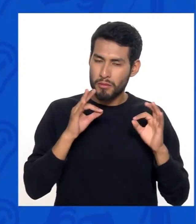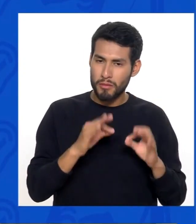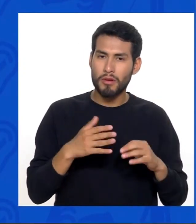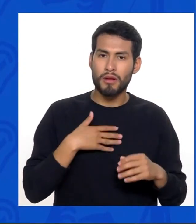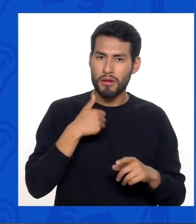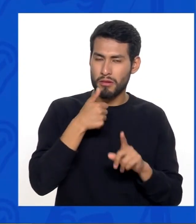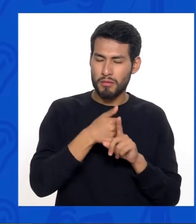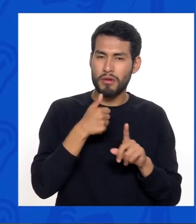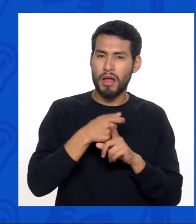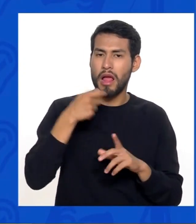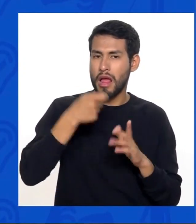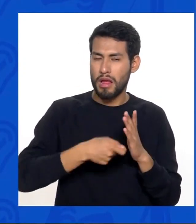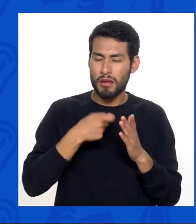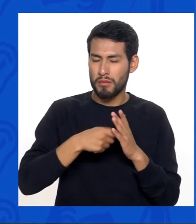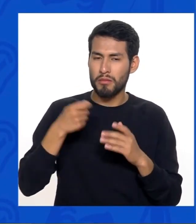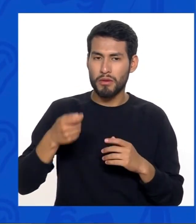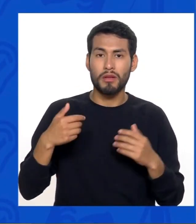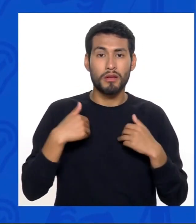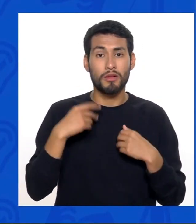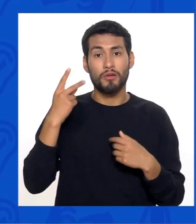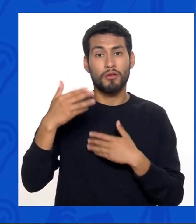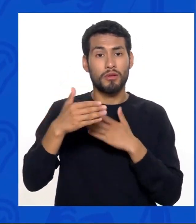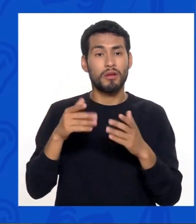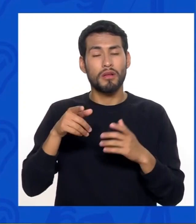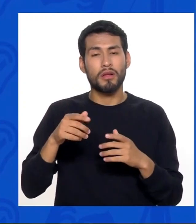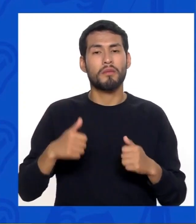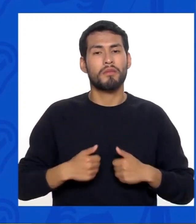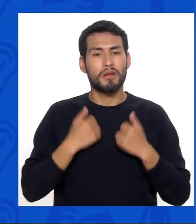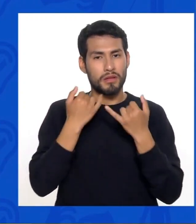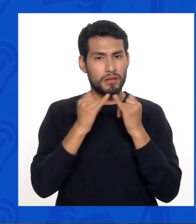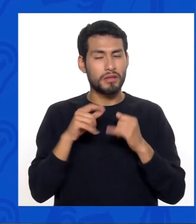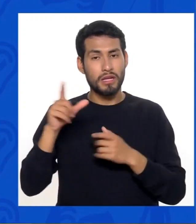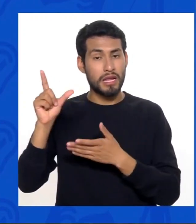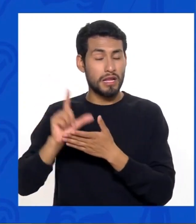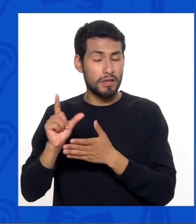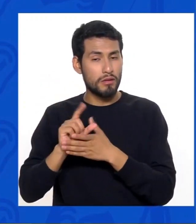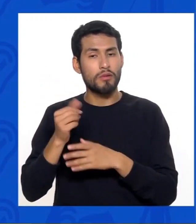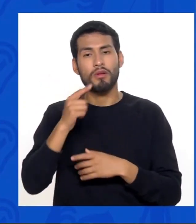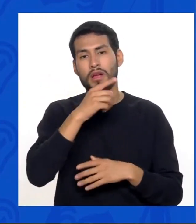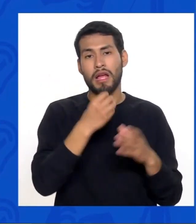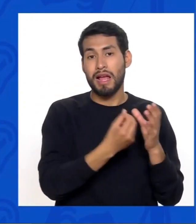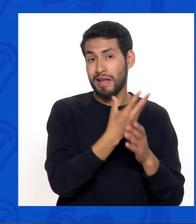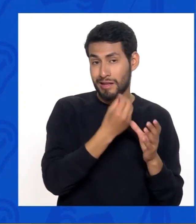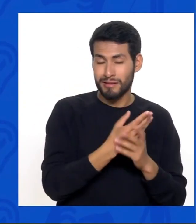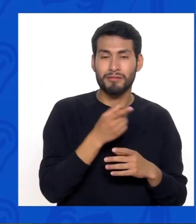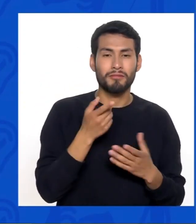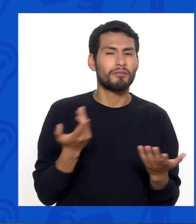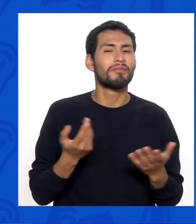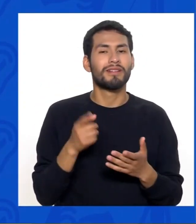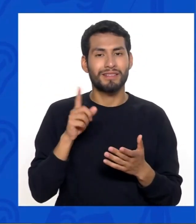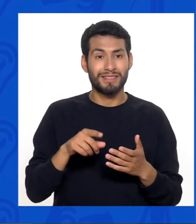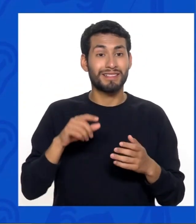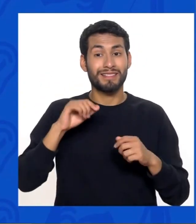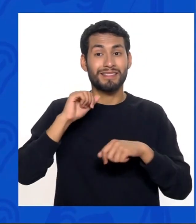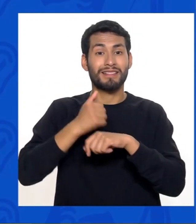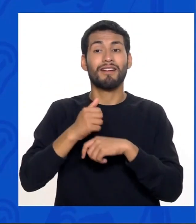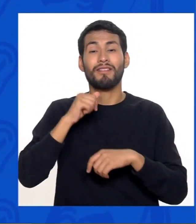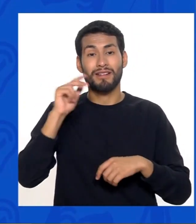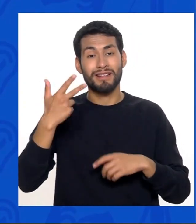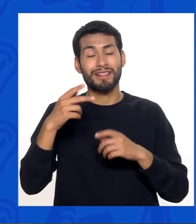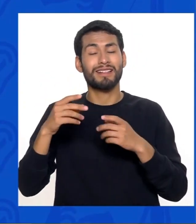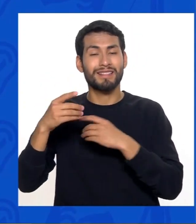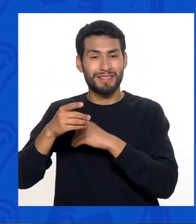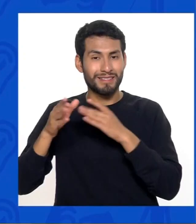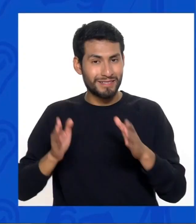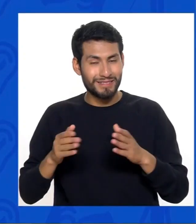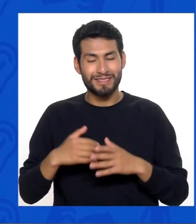Sostener su departamento. Y ahora tenemos dos departamentos de vida independiente, uno en Lima, otro en Arequipa, y estamos por inaugurar un tercer departamento. Miren